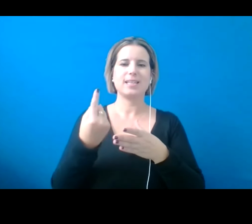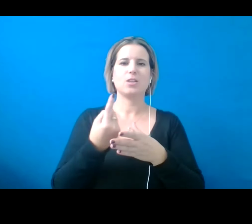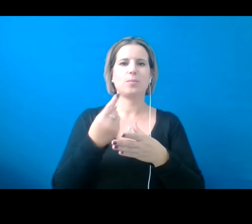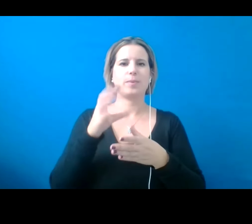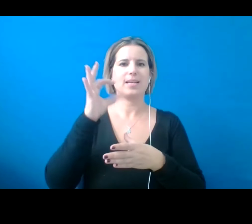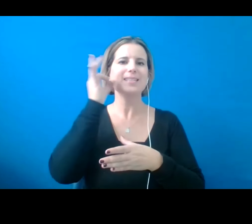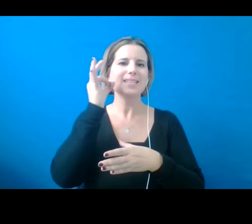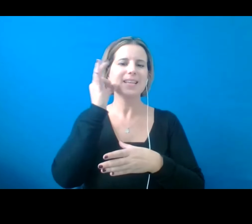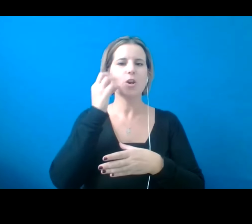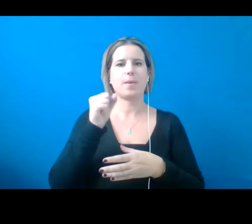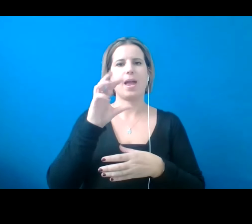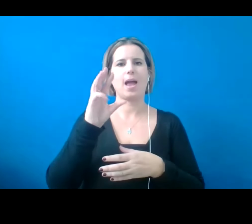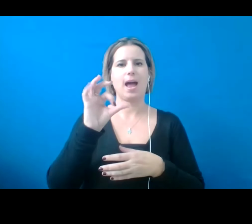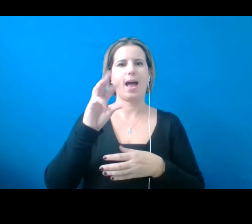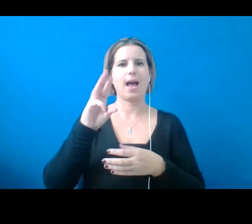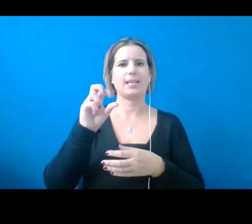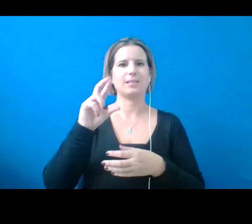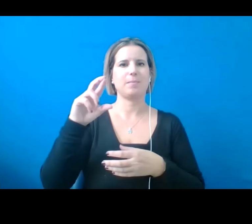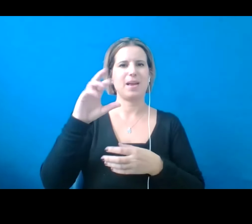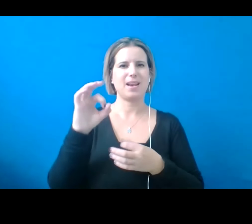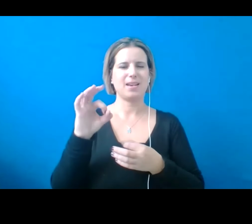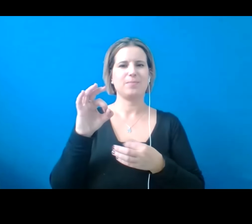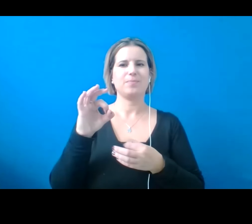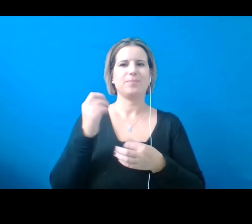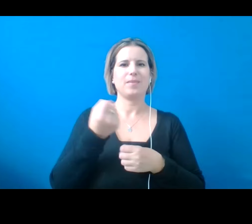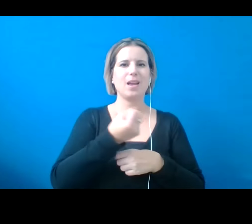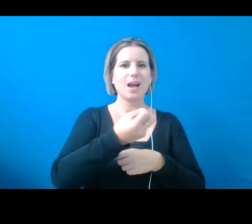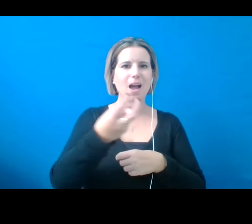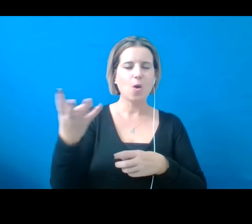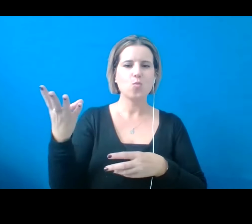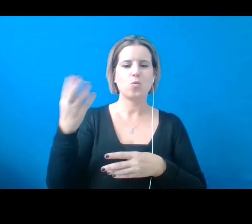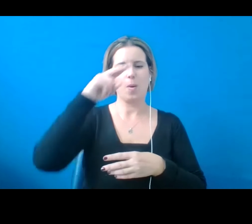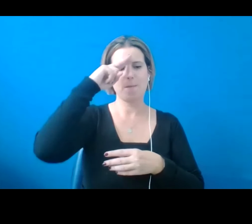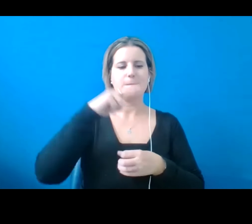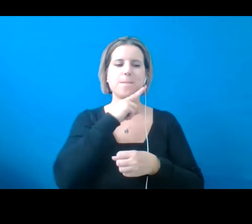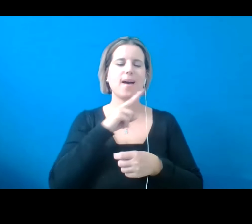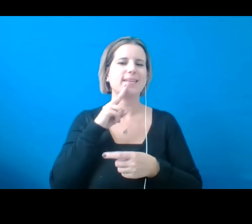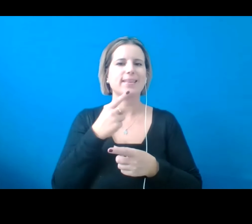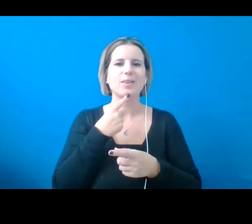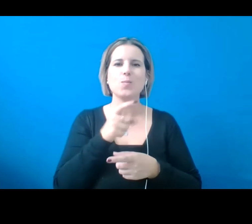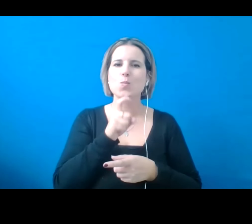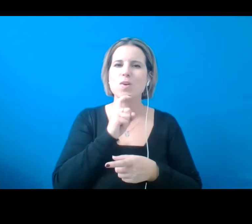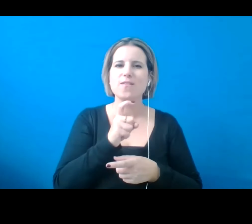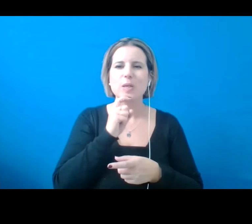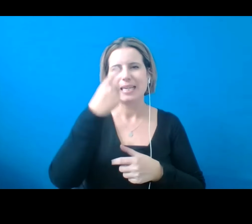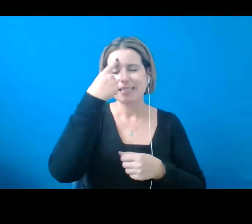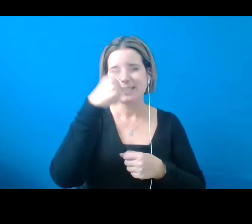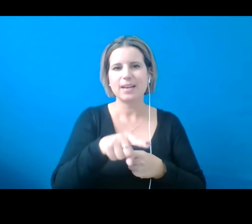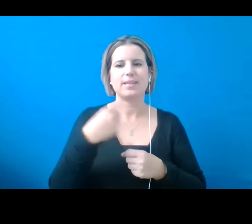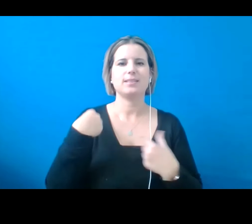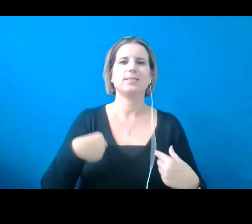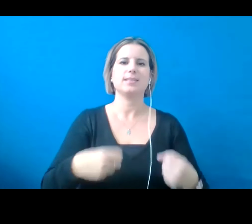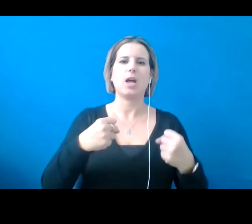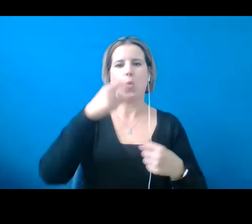varios padres coincidían en plantear que había mucha dificultad para conocer el itinerario de la salud mental